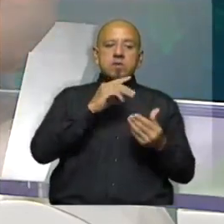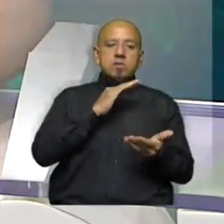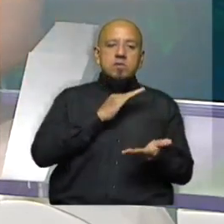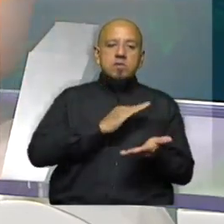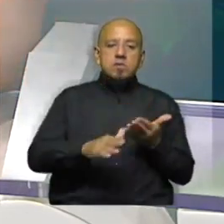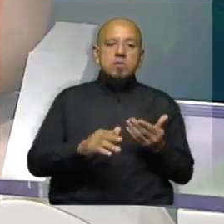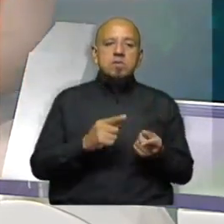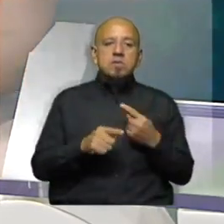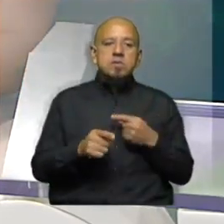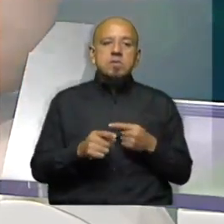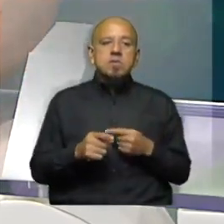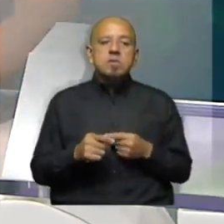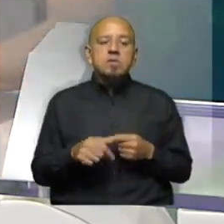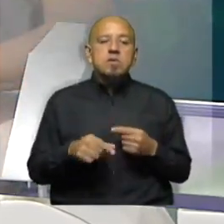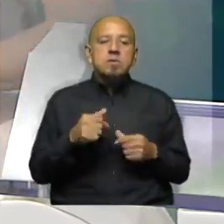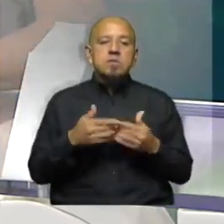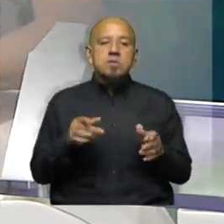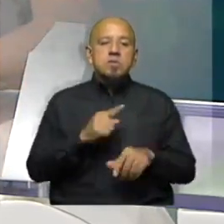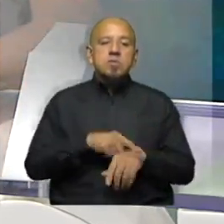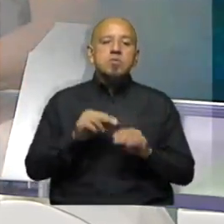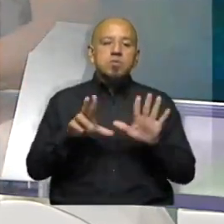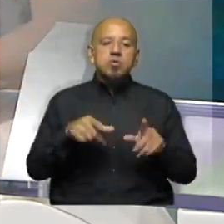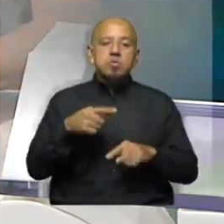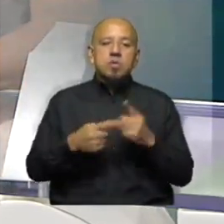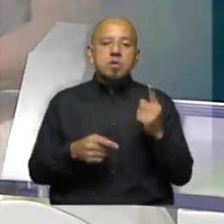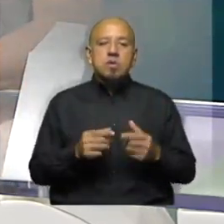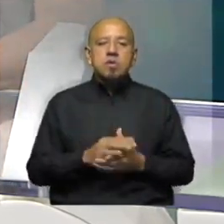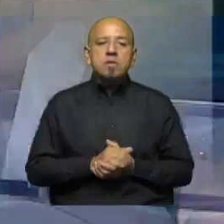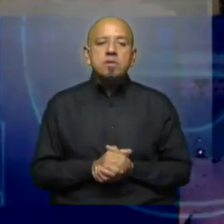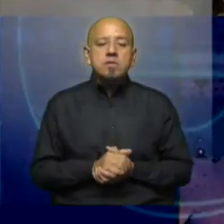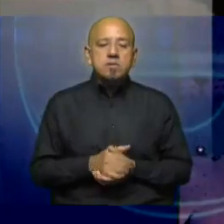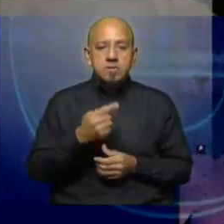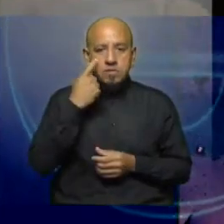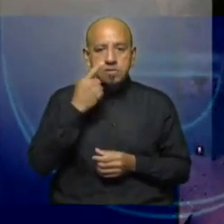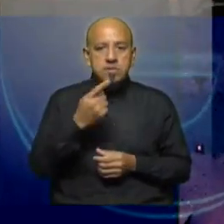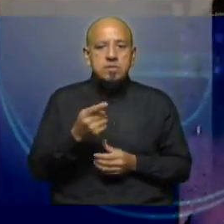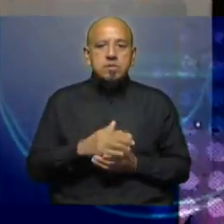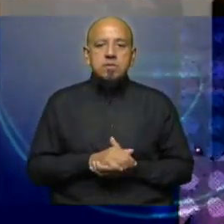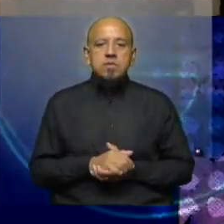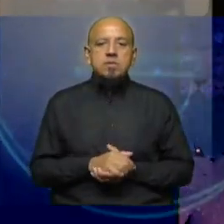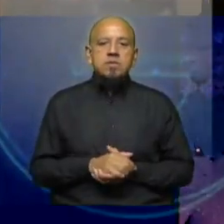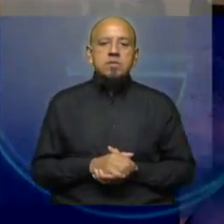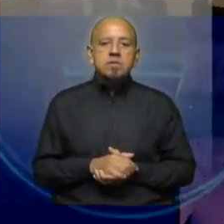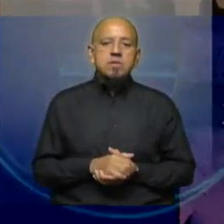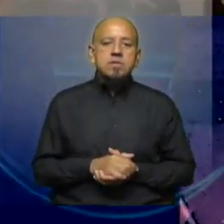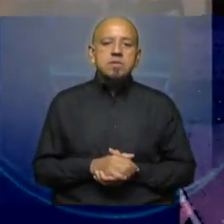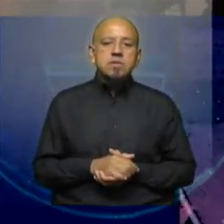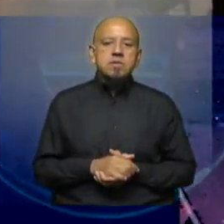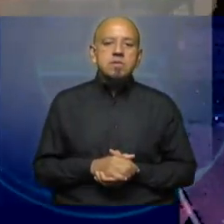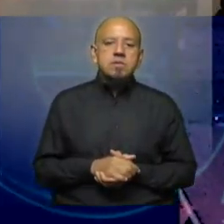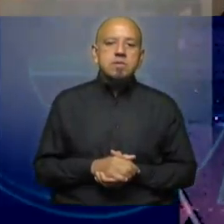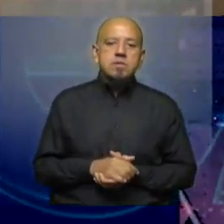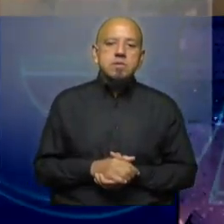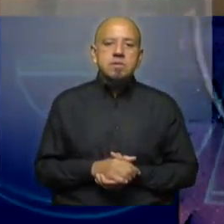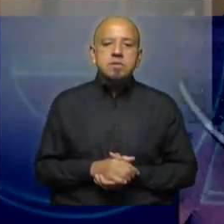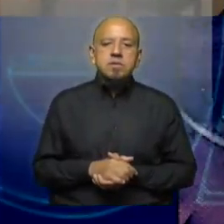la gente del barrio. Empezó a las 20:30 y creo que ya la tenemos a Agustina ahí con la referente barrial. A ver, sí, ahí está. ¿Cómo